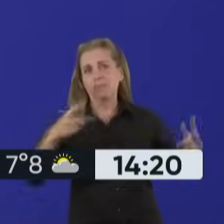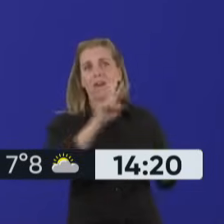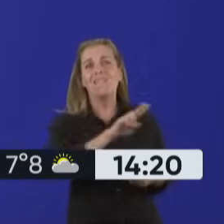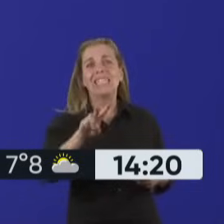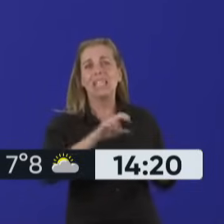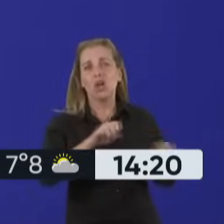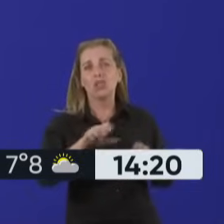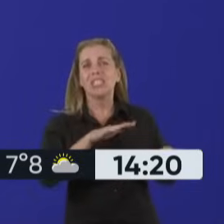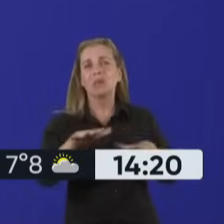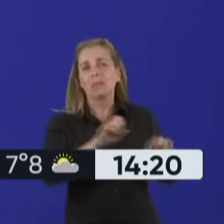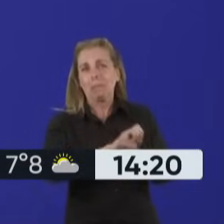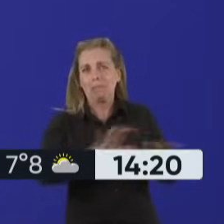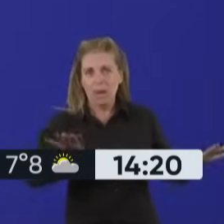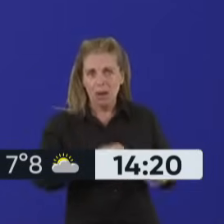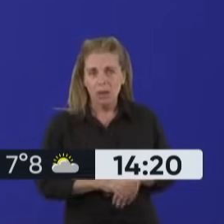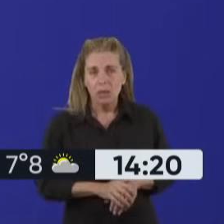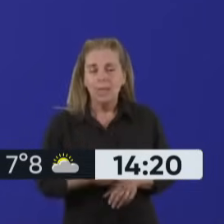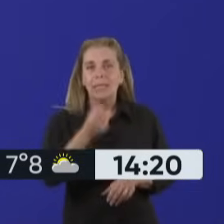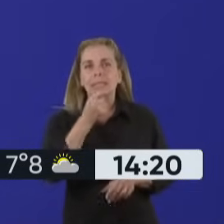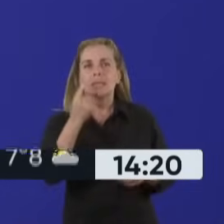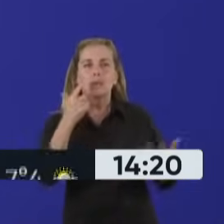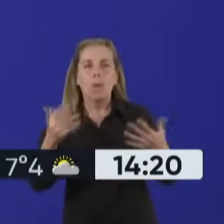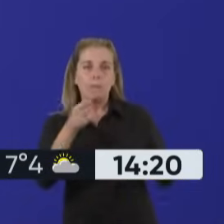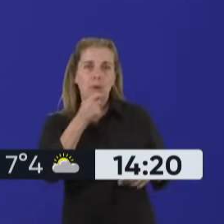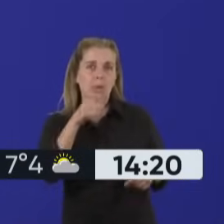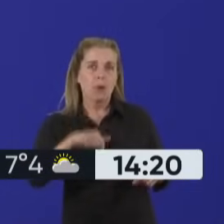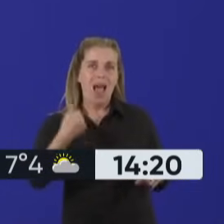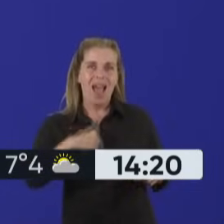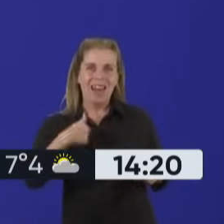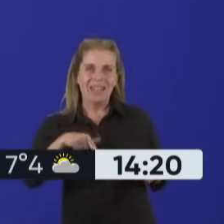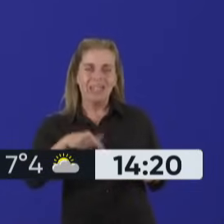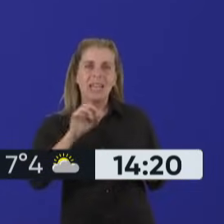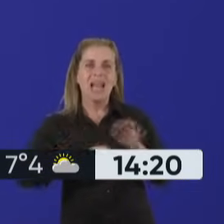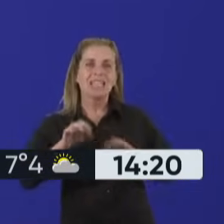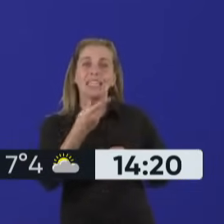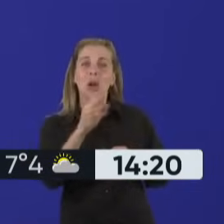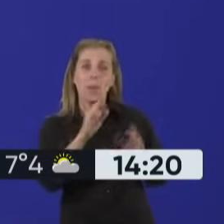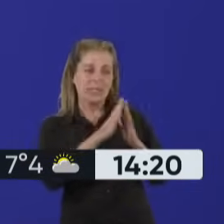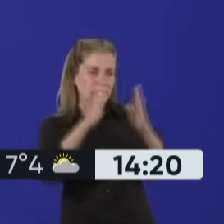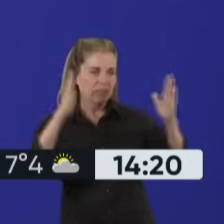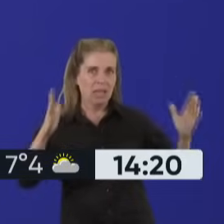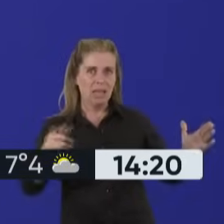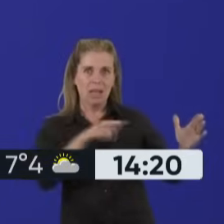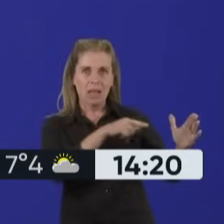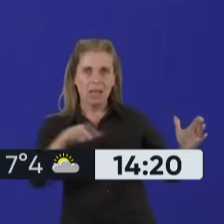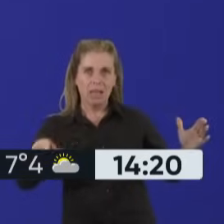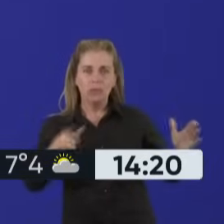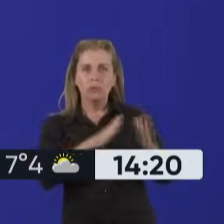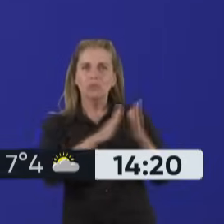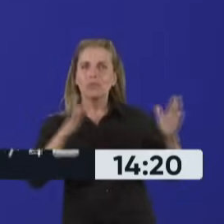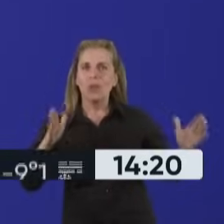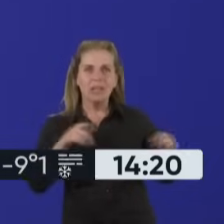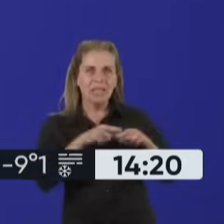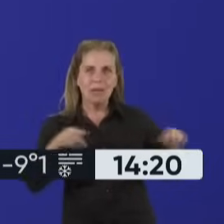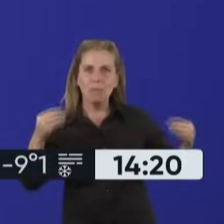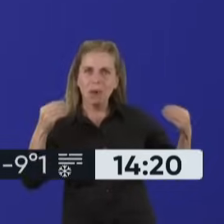Y cuando ustedes miran las crisis de Argentina a lo largo del siglo XX, la característica común de